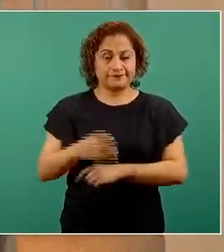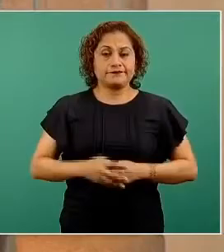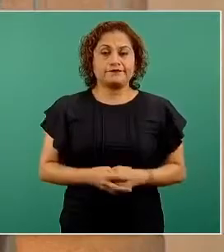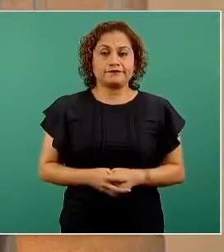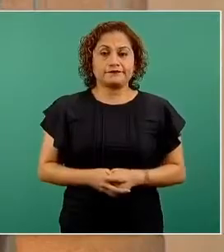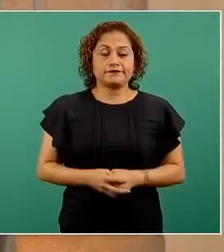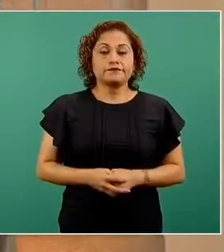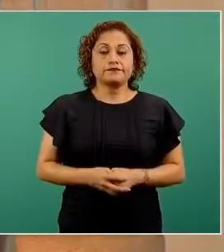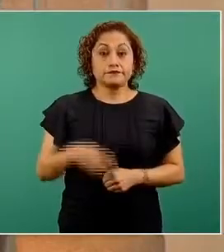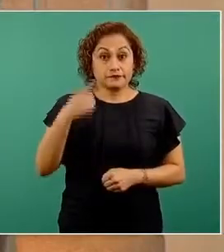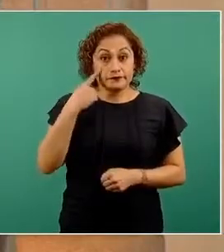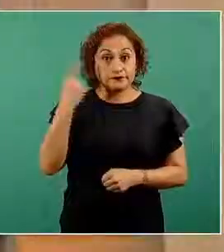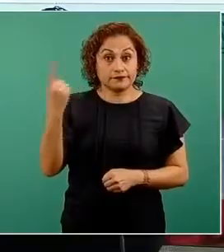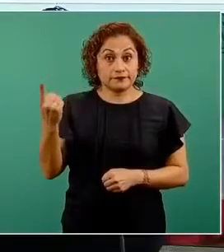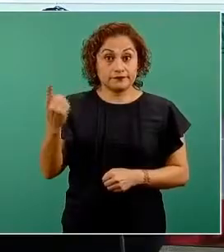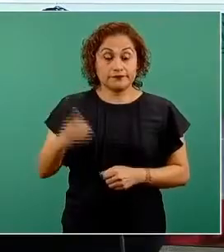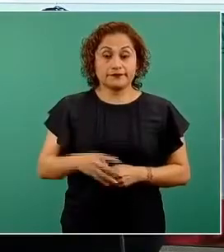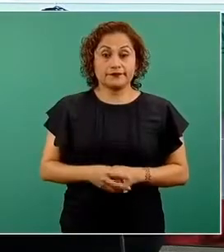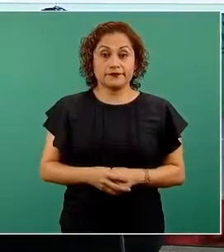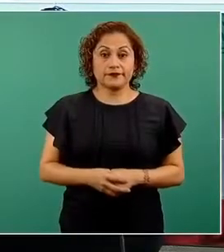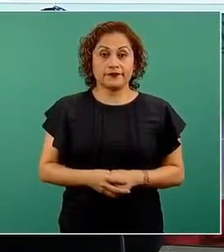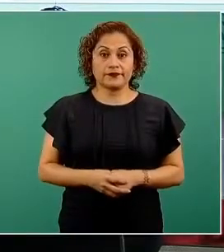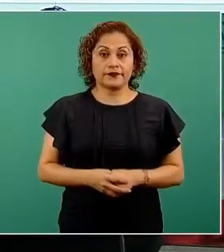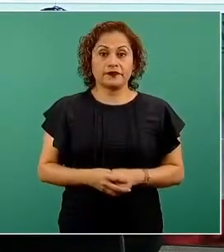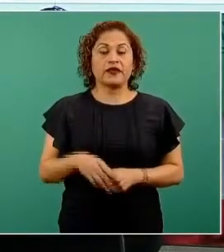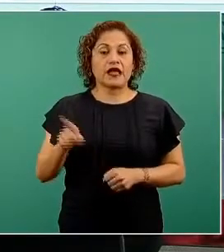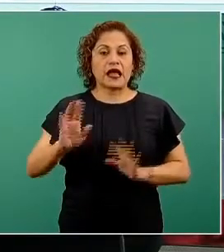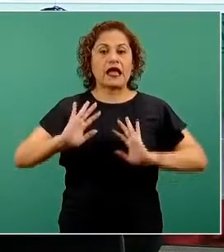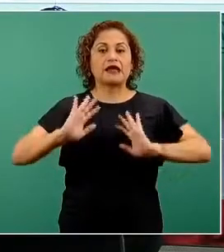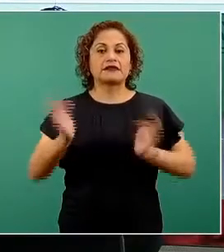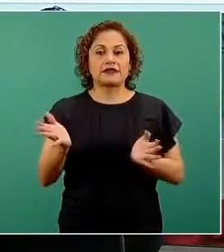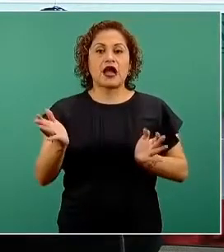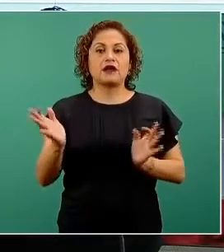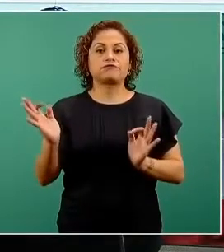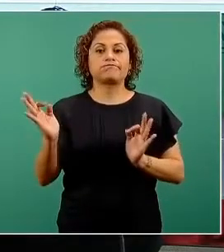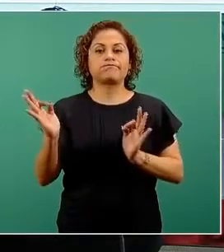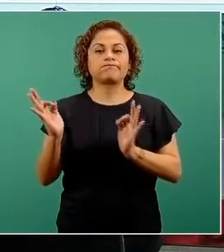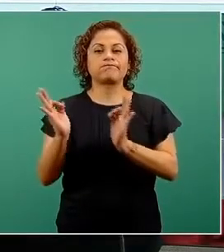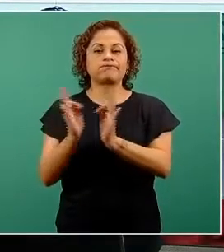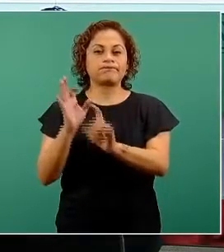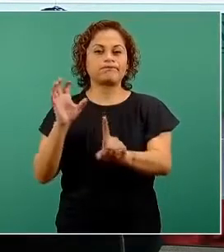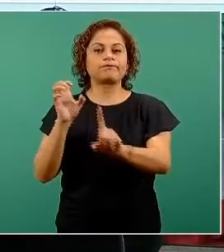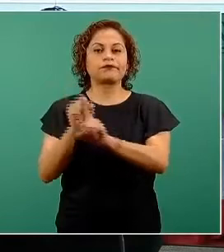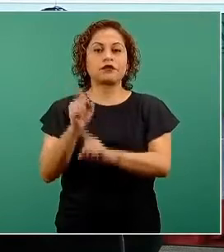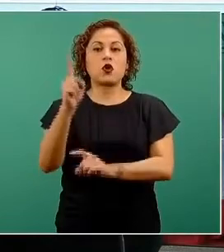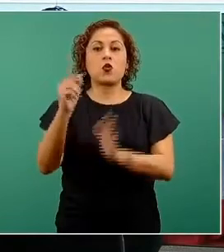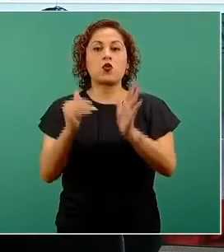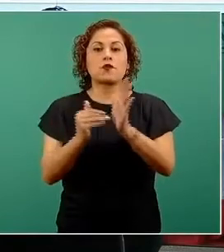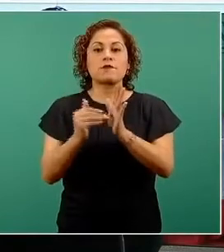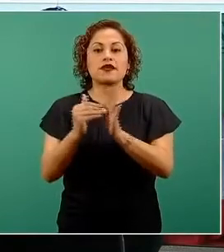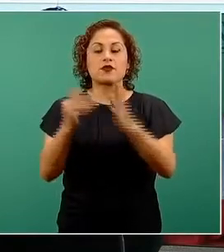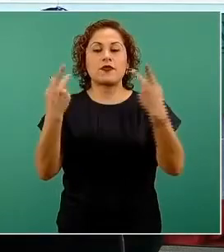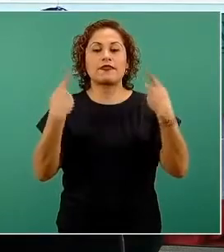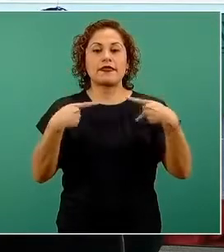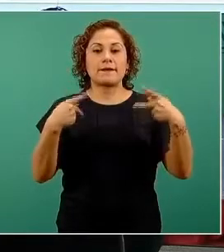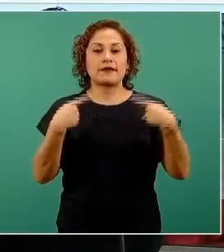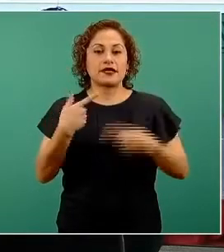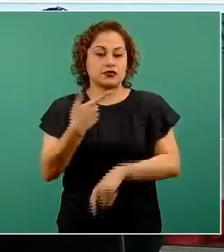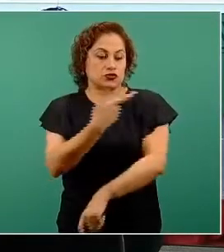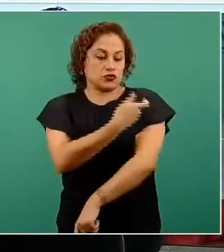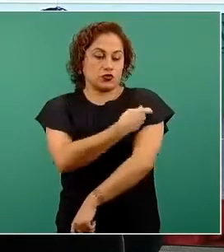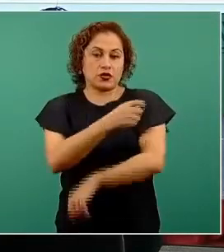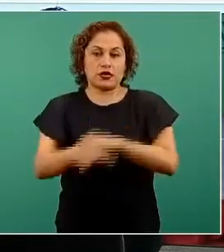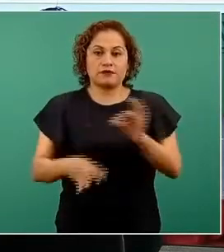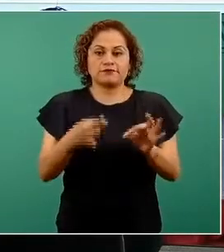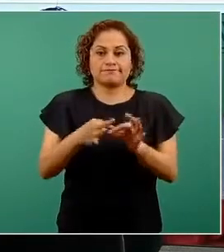vean que tenemos ya un incremento que nos va acercando cada vez al 1.000.000 de personas protegidas con el esquema